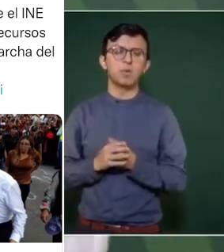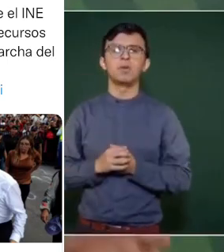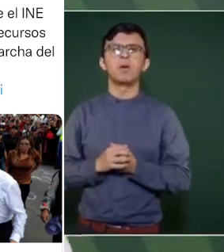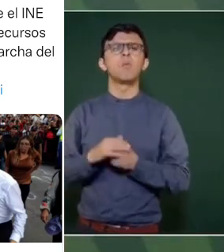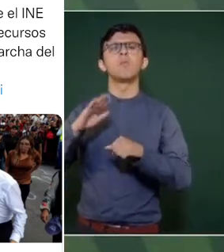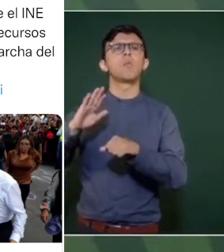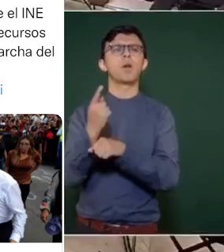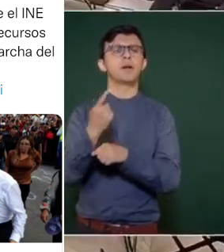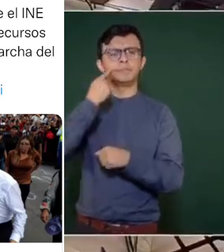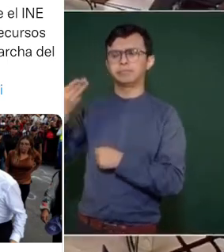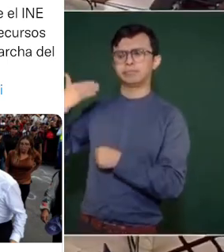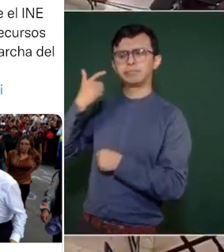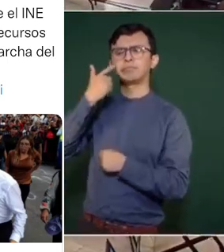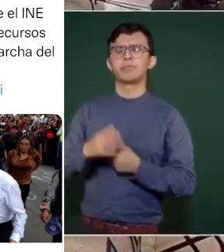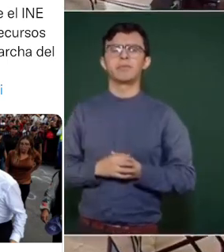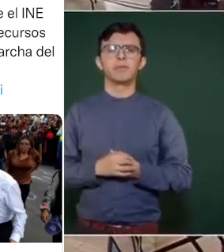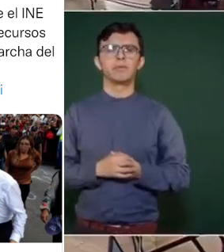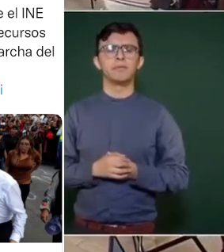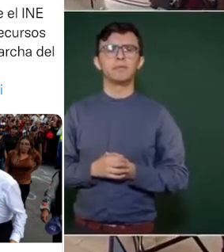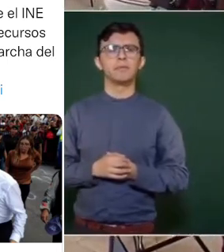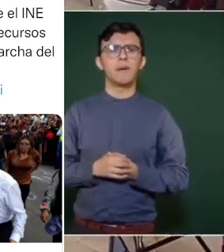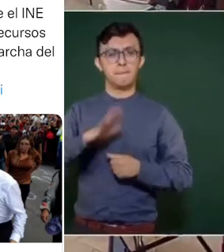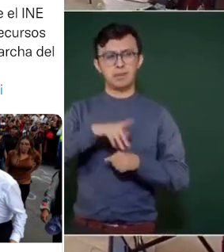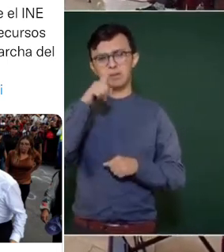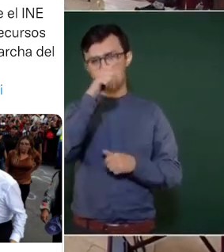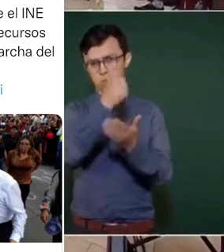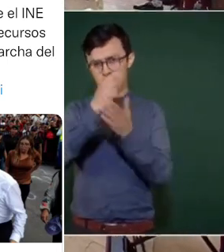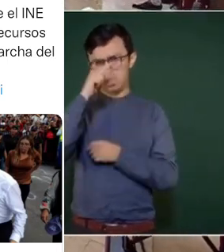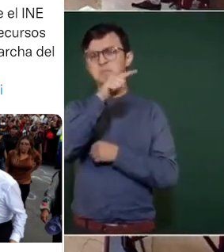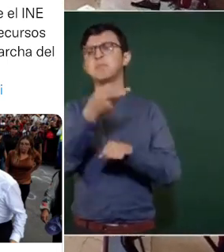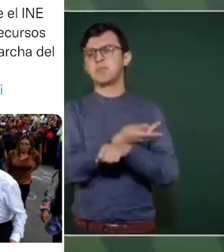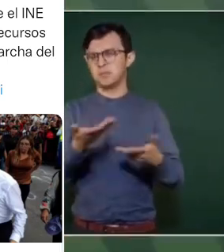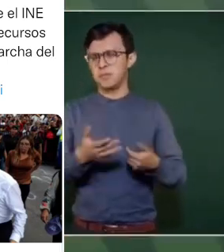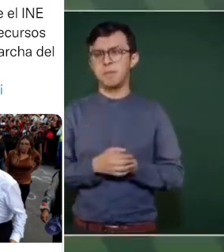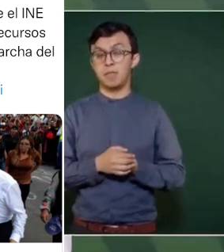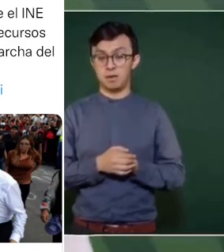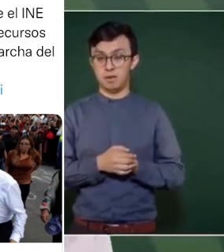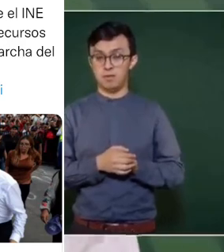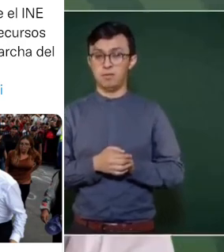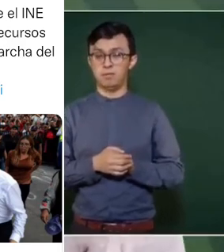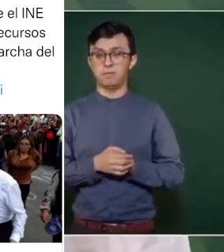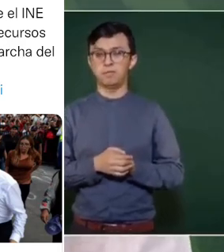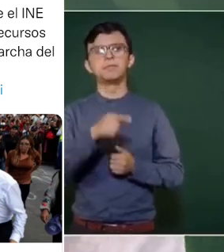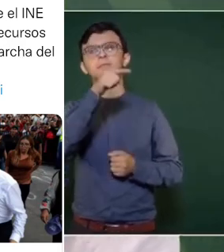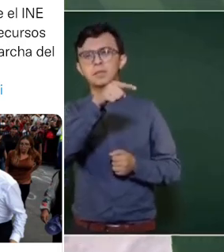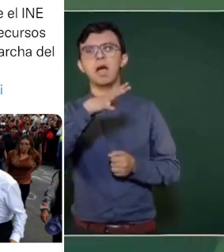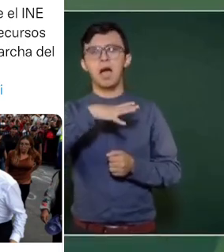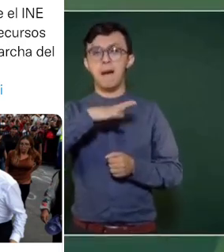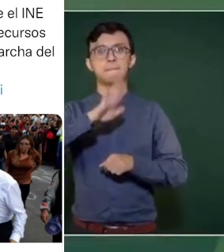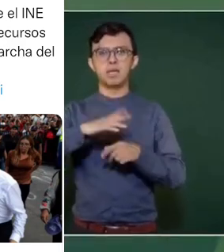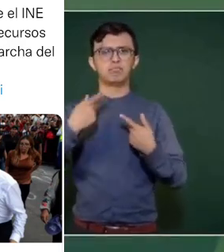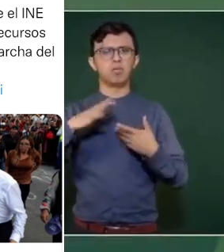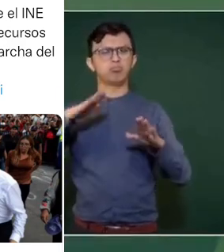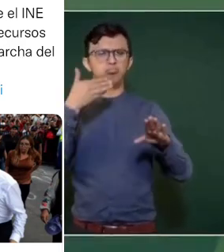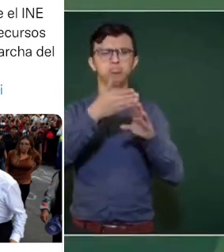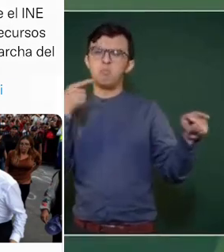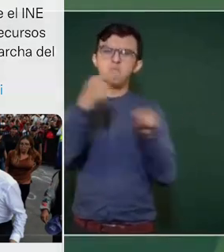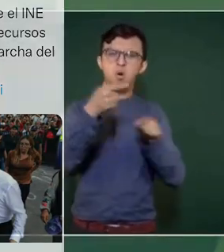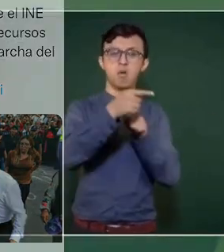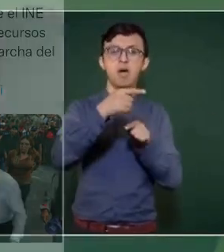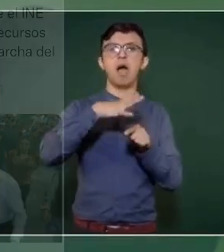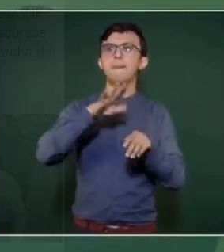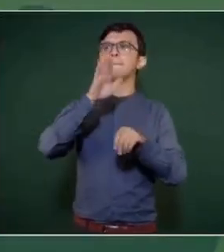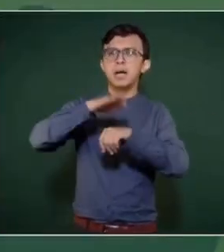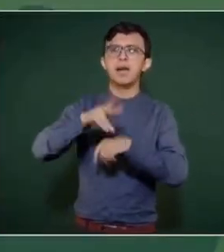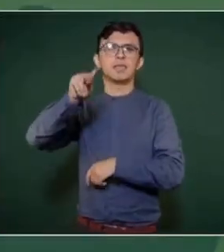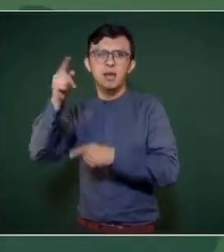Porque, ¿qué estaba pasando? Sobre todo en la Ciudad de México. Porque ahí es donde bombardean más, donde tienen más control